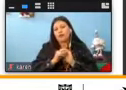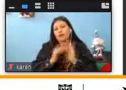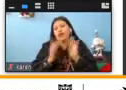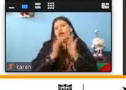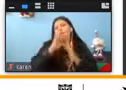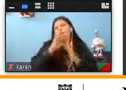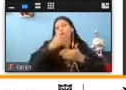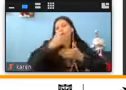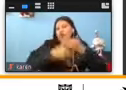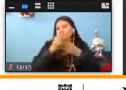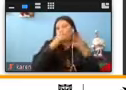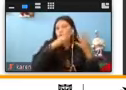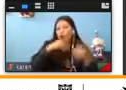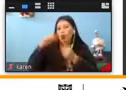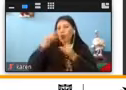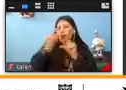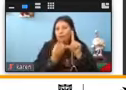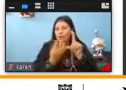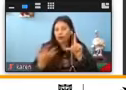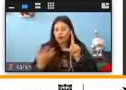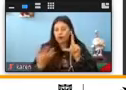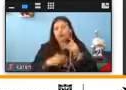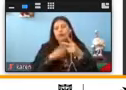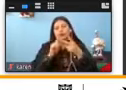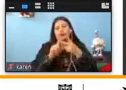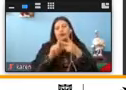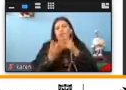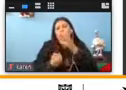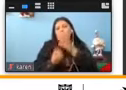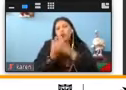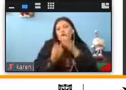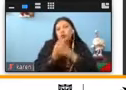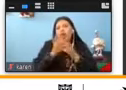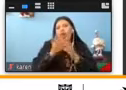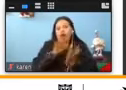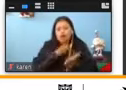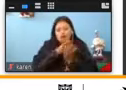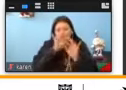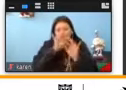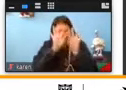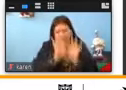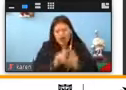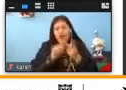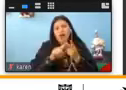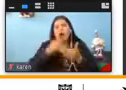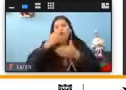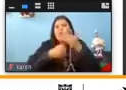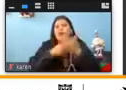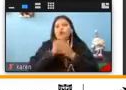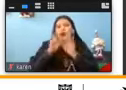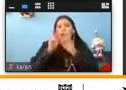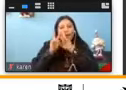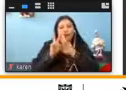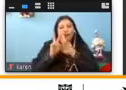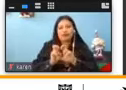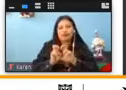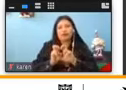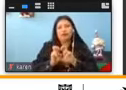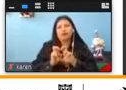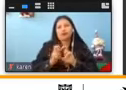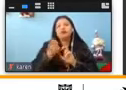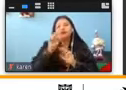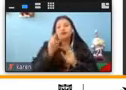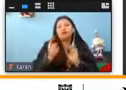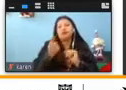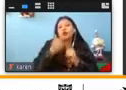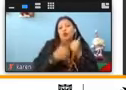procesos de educación popular, alrededor de producción documental, alrededor de procesos investigativos y